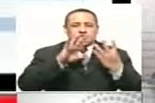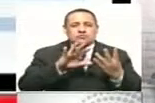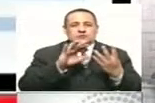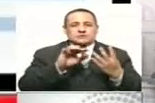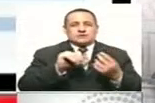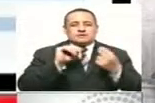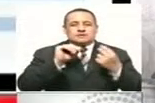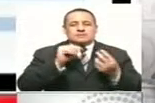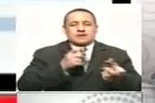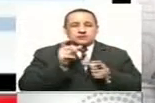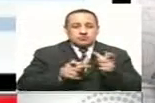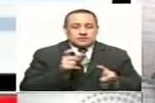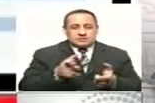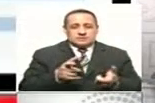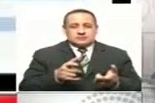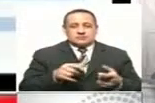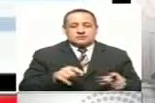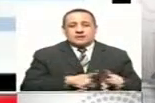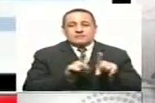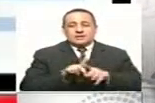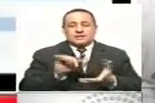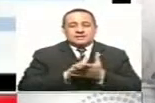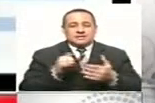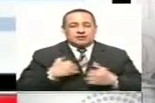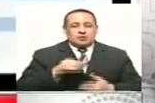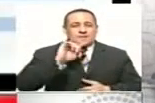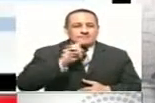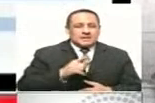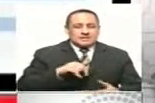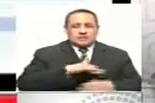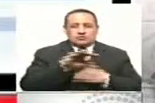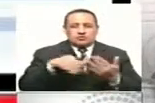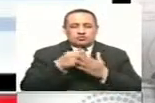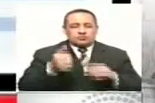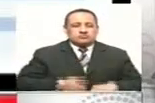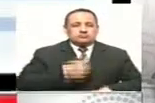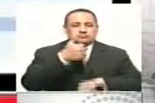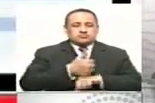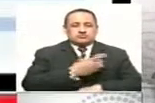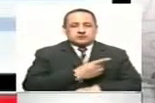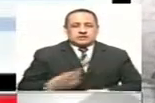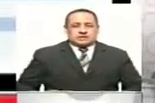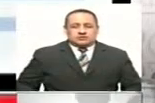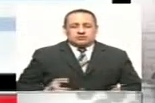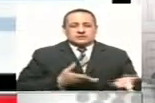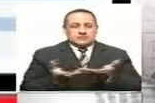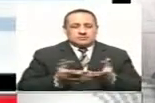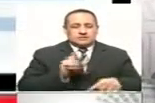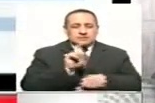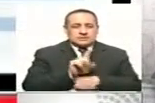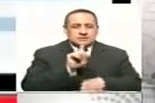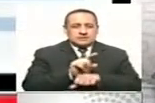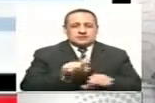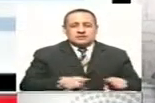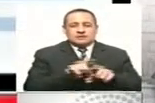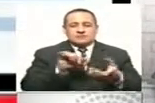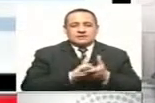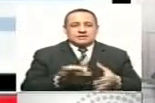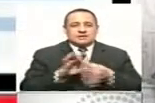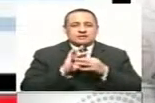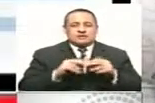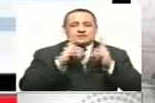44.900 servidores civiles y por lo menos 1.000 directivos capacitados en temas relacionados al